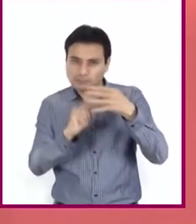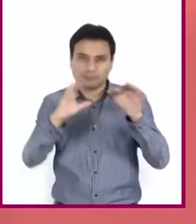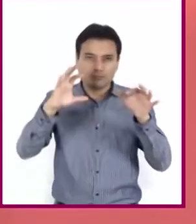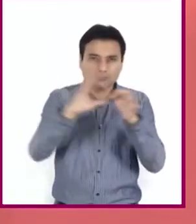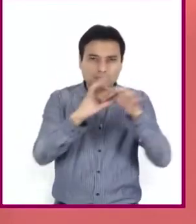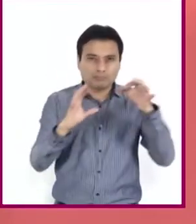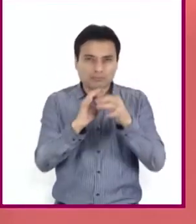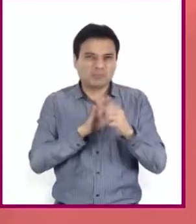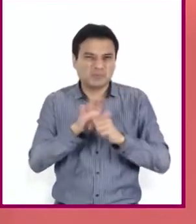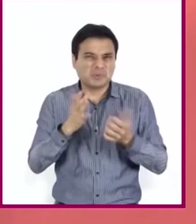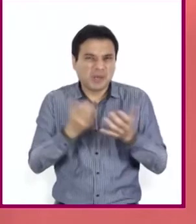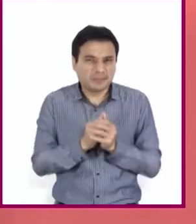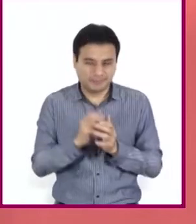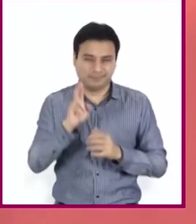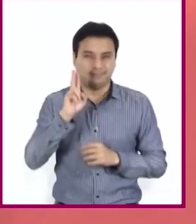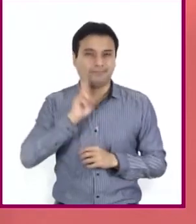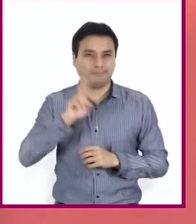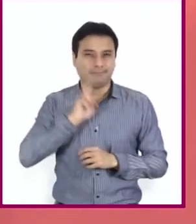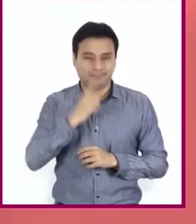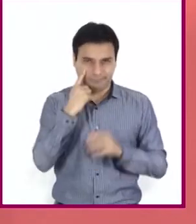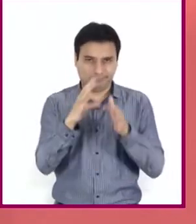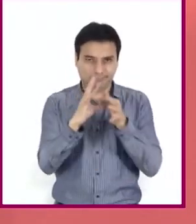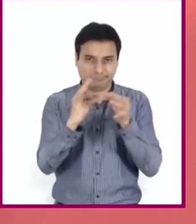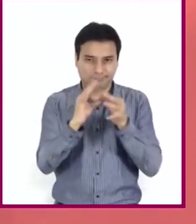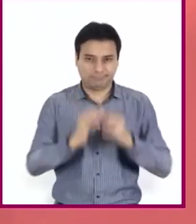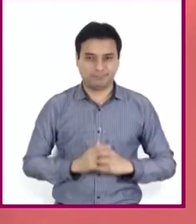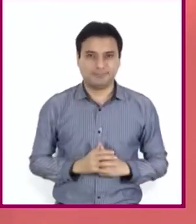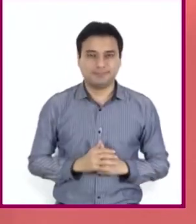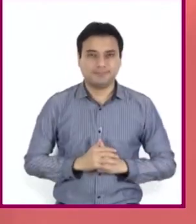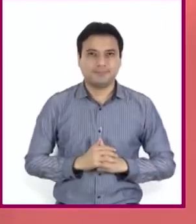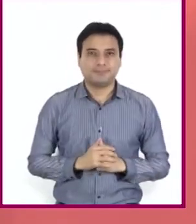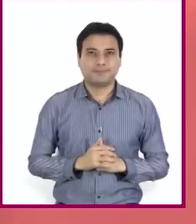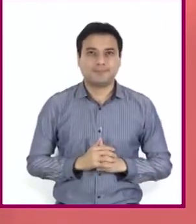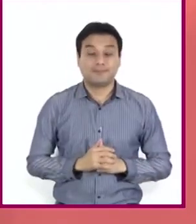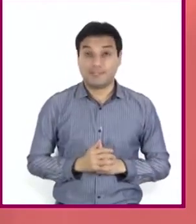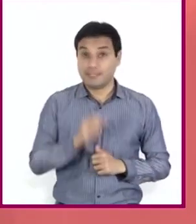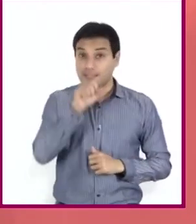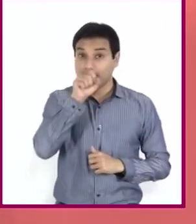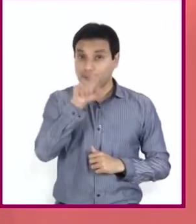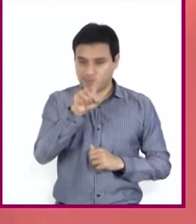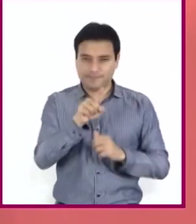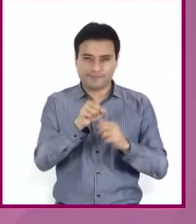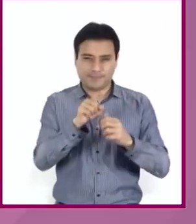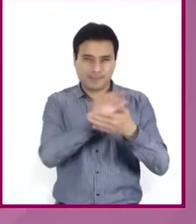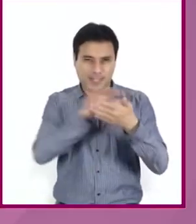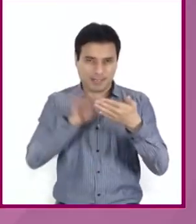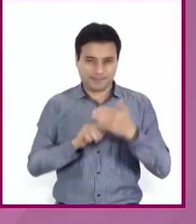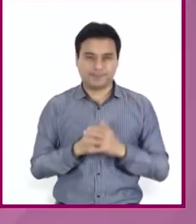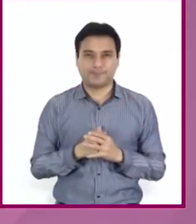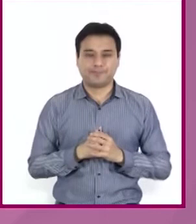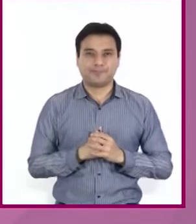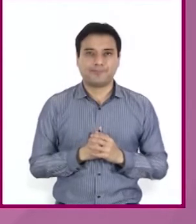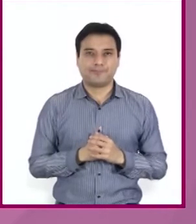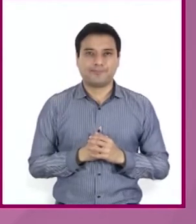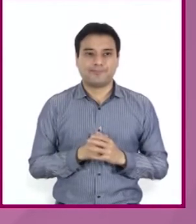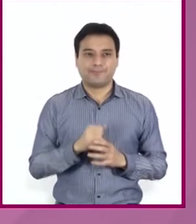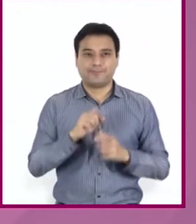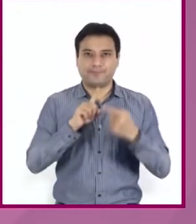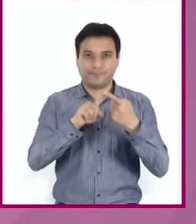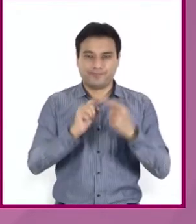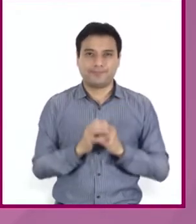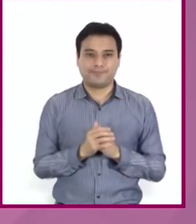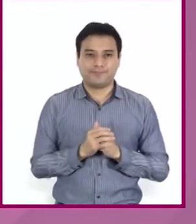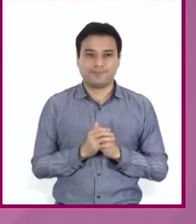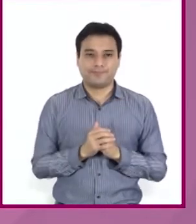que explican o ejemplifican a las ideas primarias. También acompáñenme a leerlas. A. Las